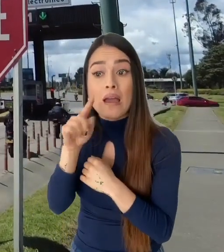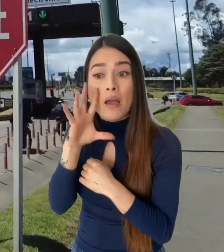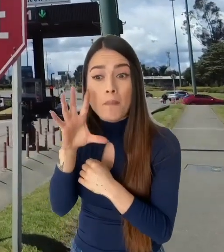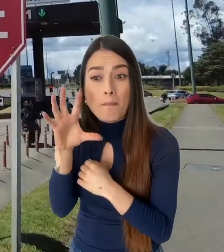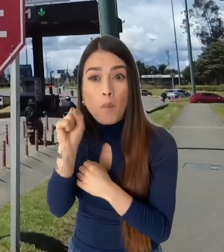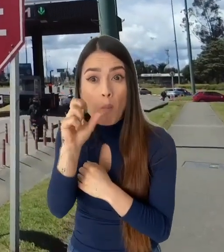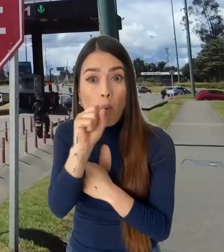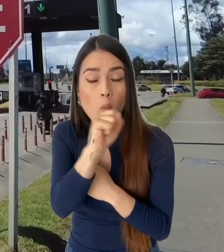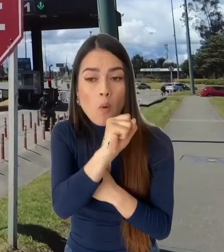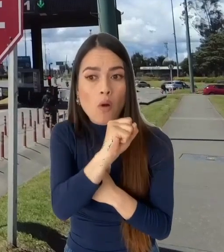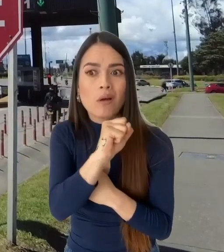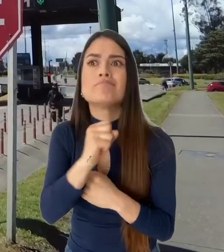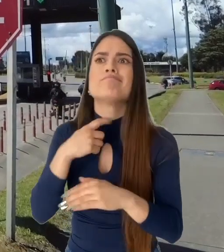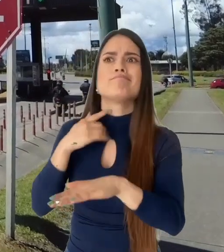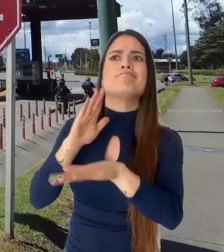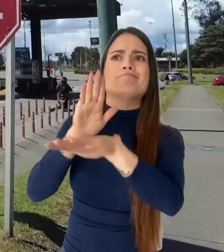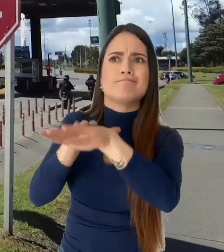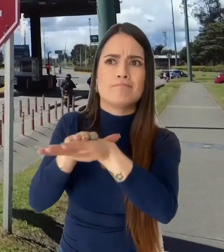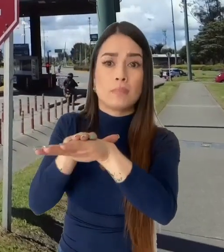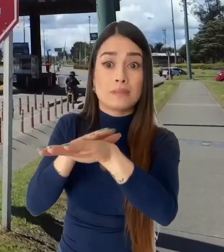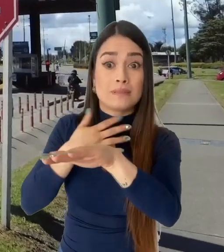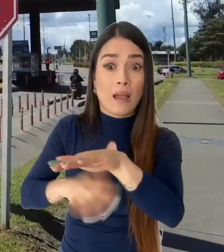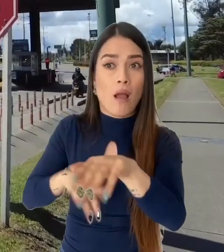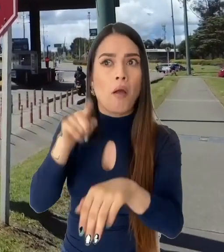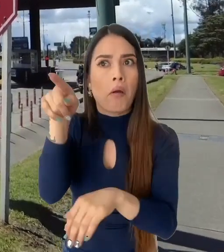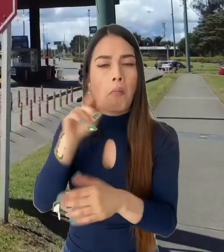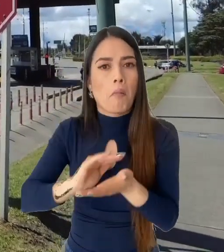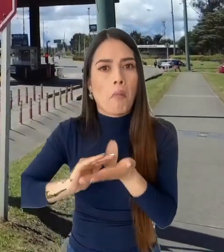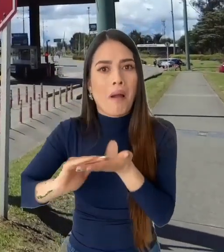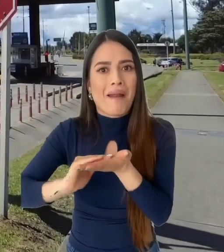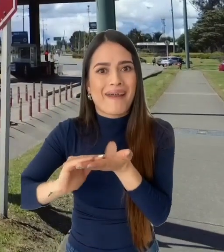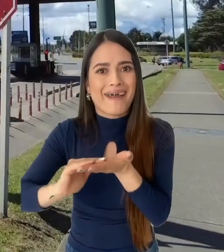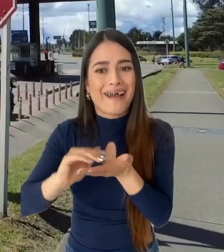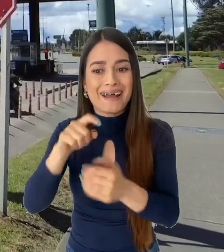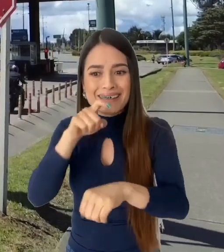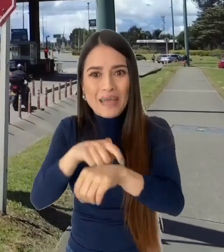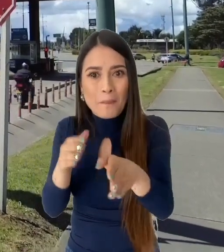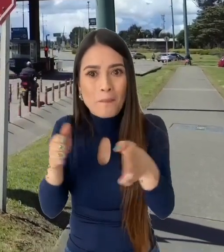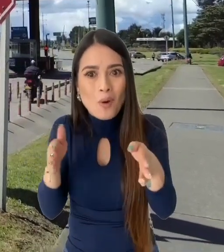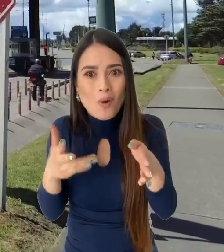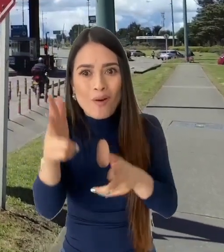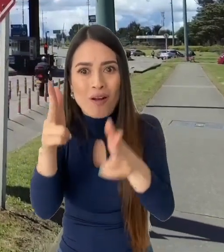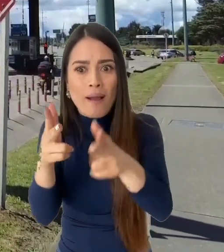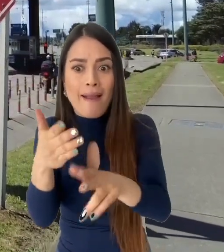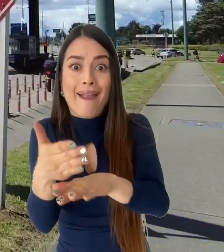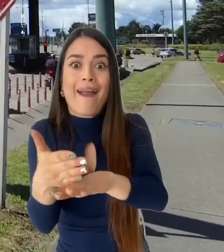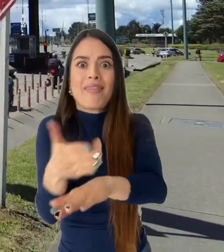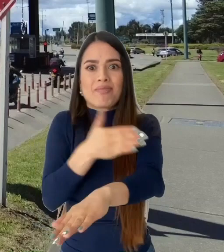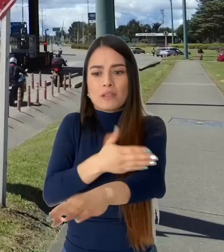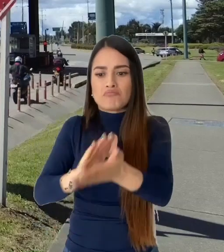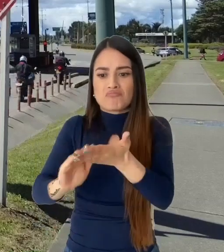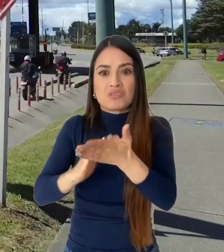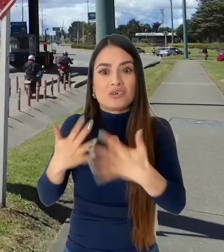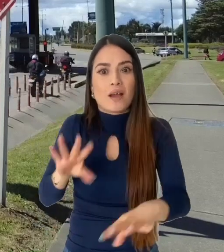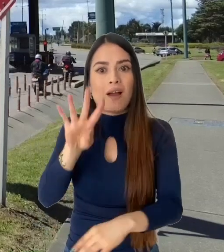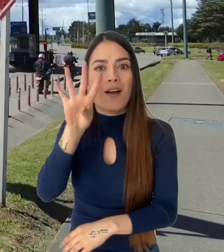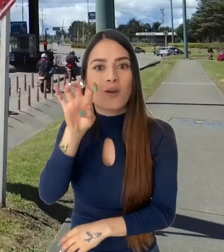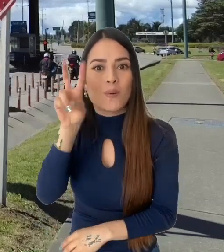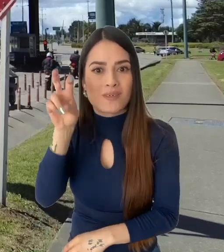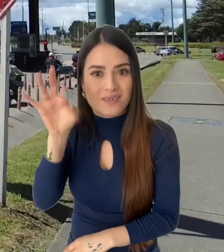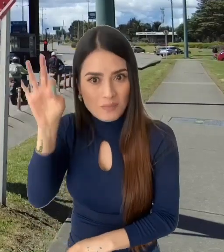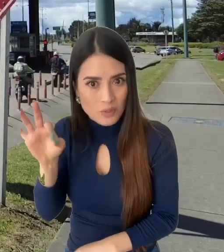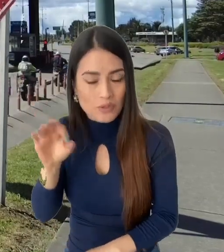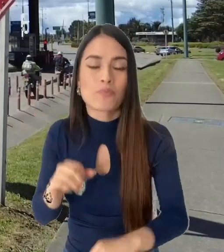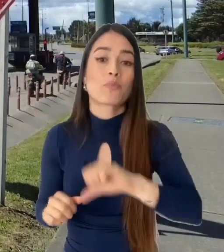carreteras de estos hallazgos se han subsanado o se subsanaron para cada una de las temporadas en carretera